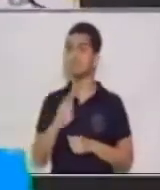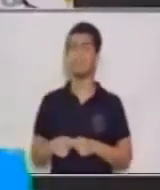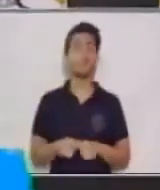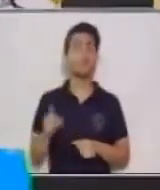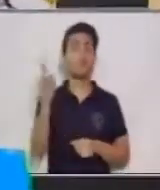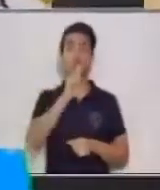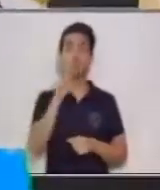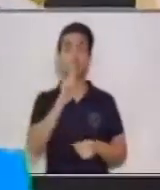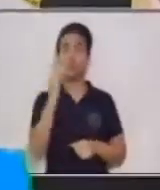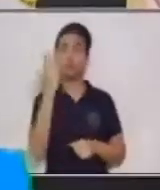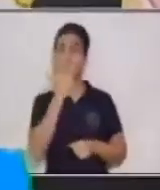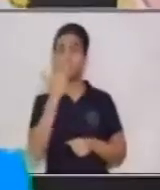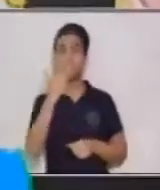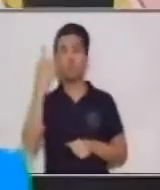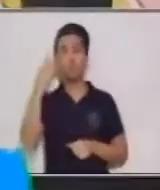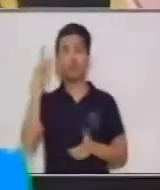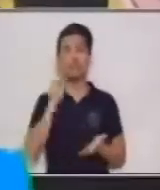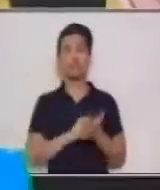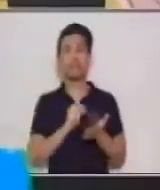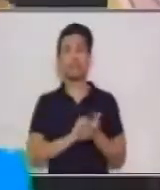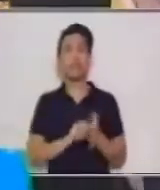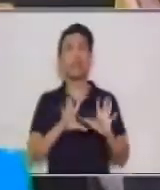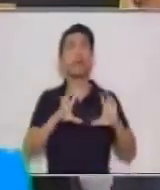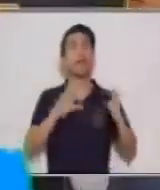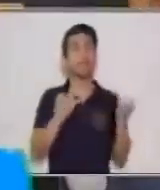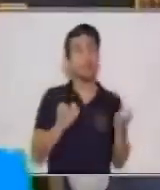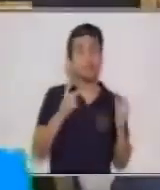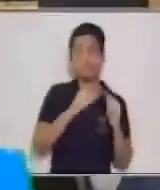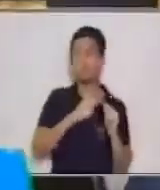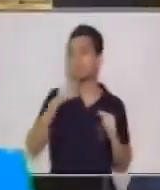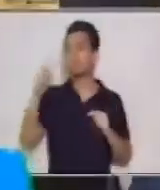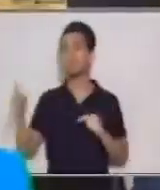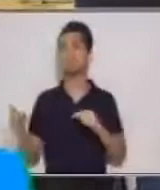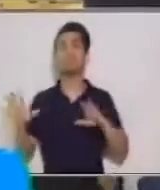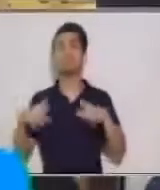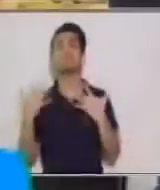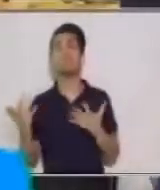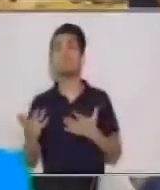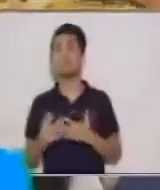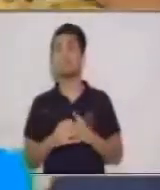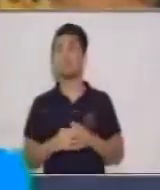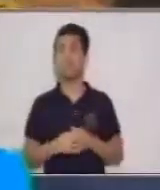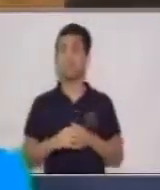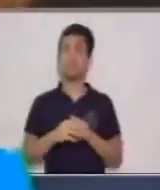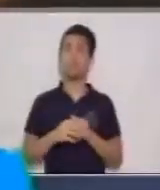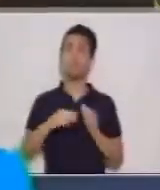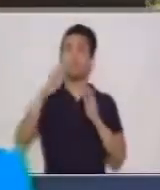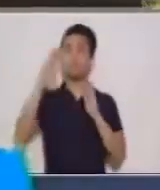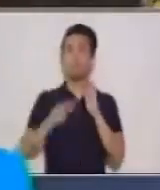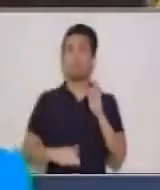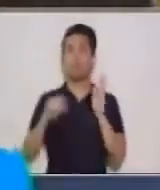examen. Si no estudié para el examen, entonces obtengo una baja calificación.